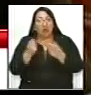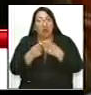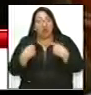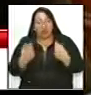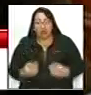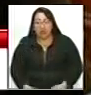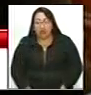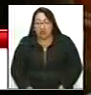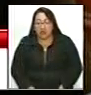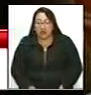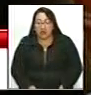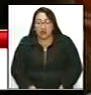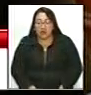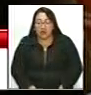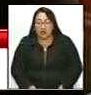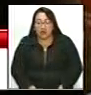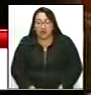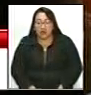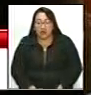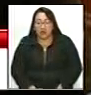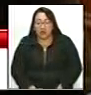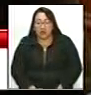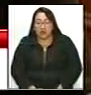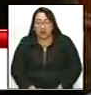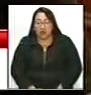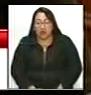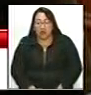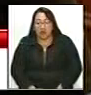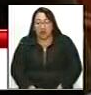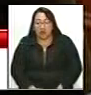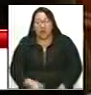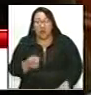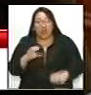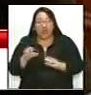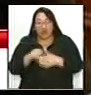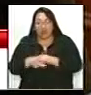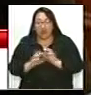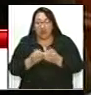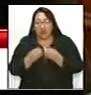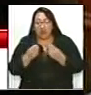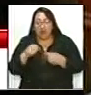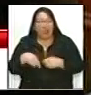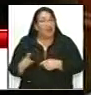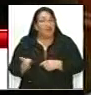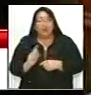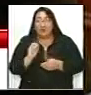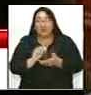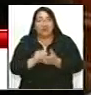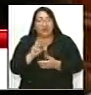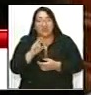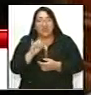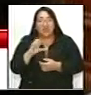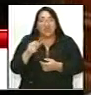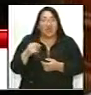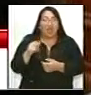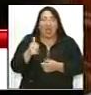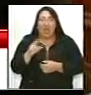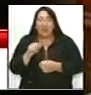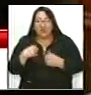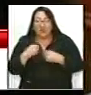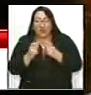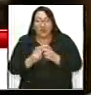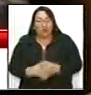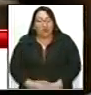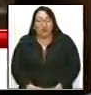congresistas para poder ejercer plenamente en este Congreso de la República. Porque acá no está sentado Richard Arce o cualquier nombre de los